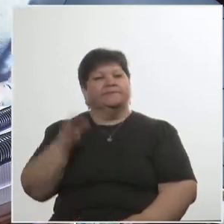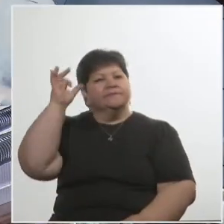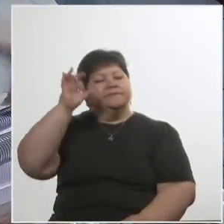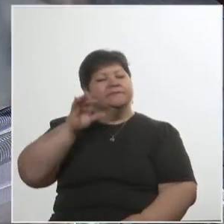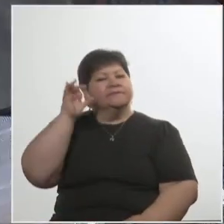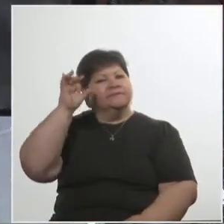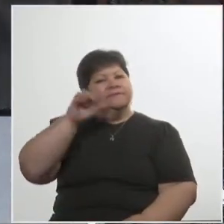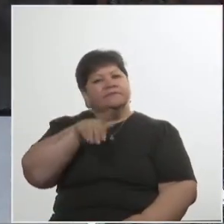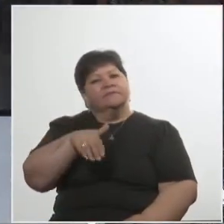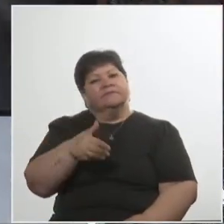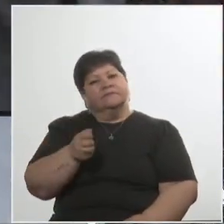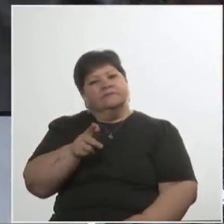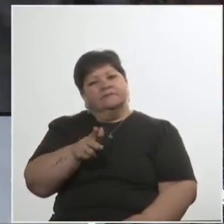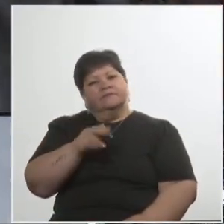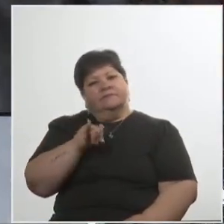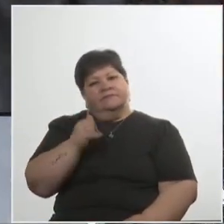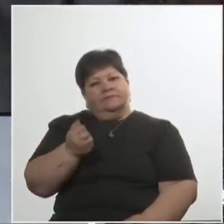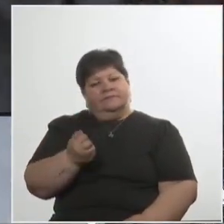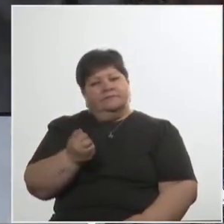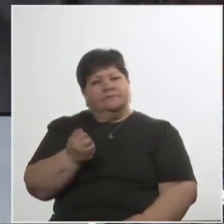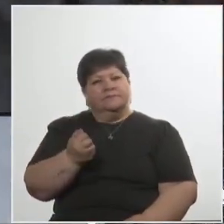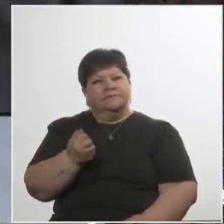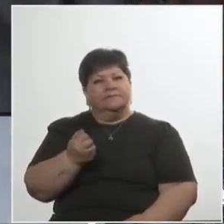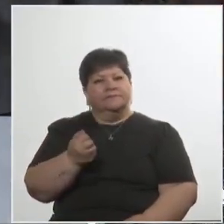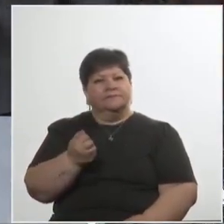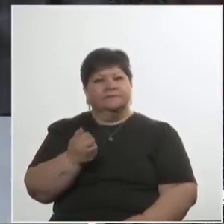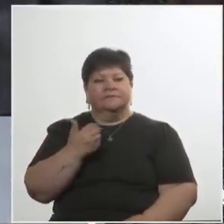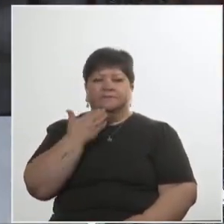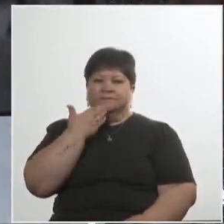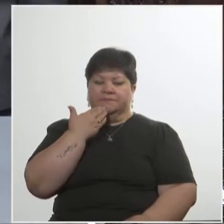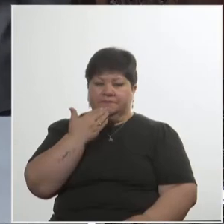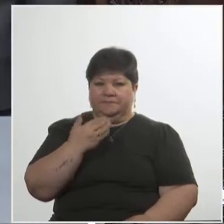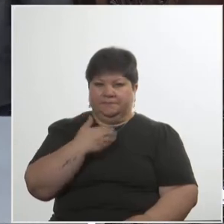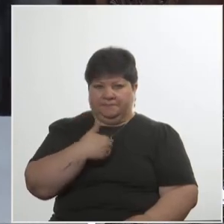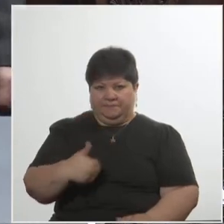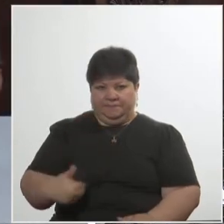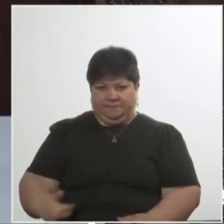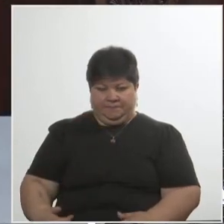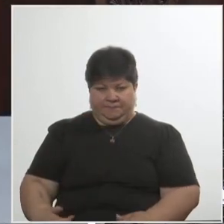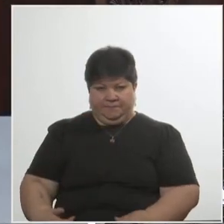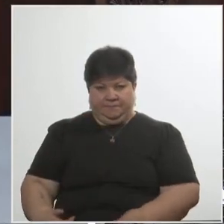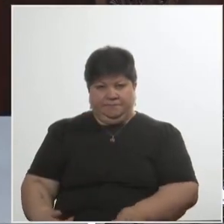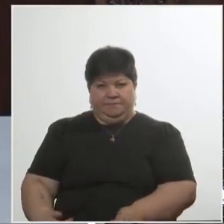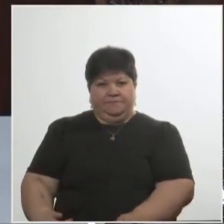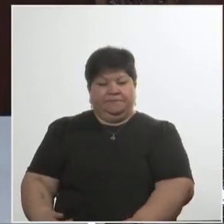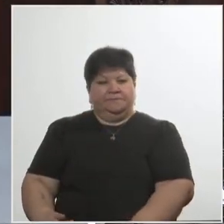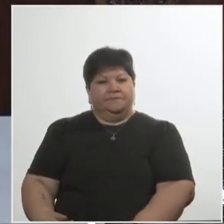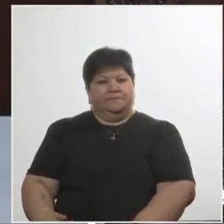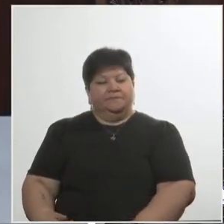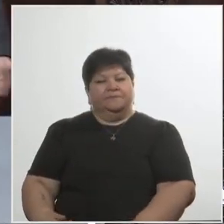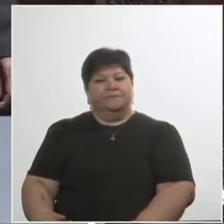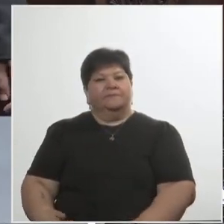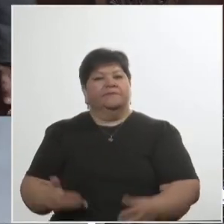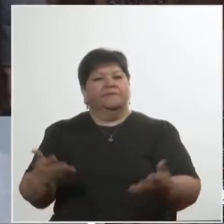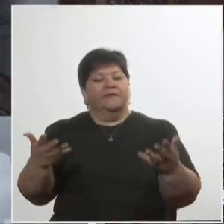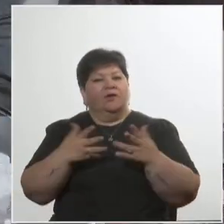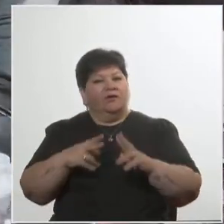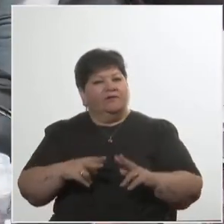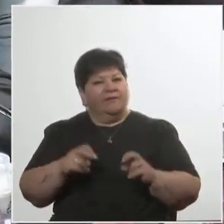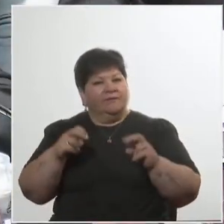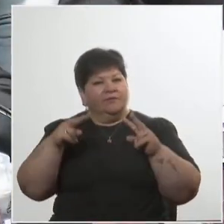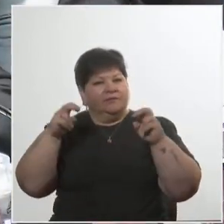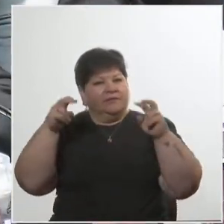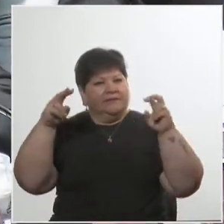maya Gracias presidenta vamos a analizar algunas cuestiones